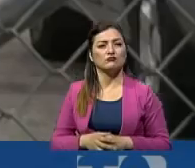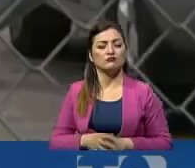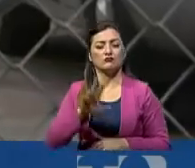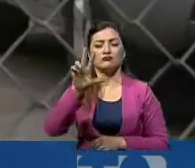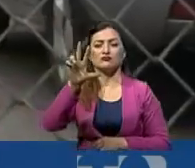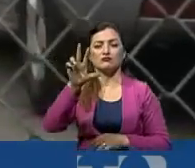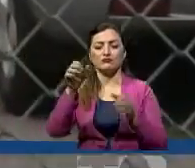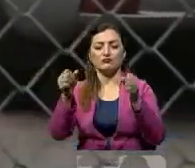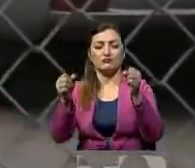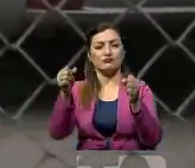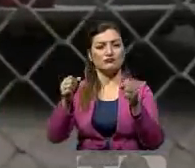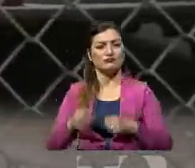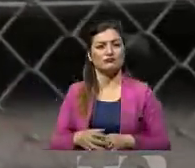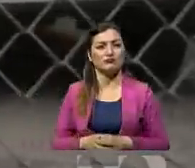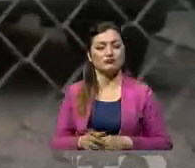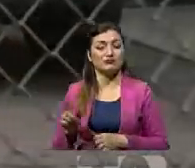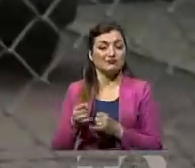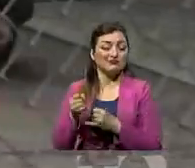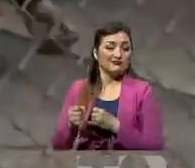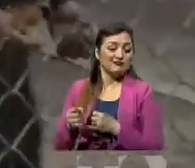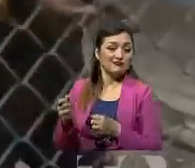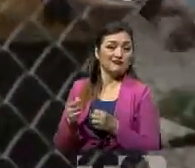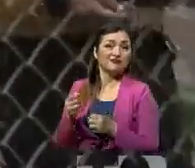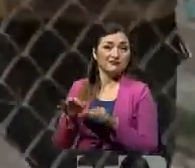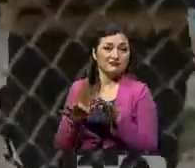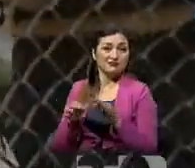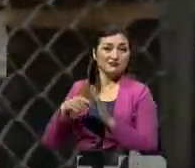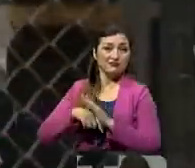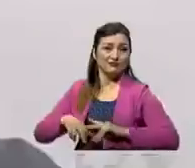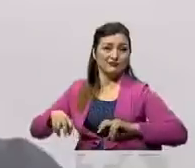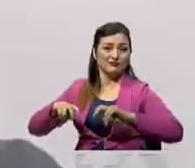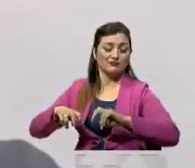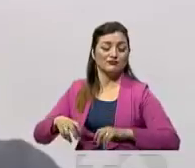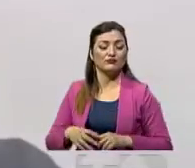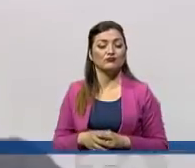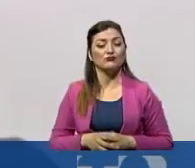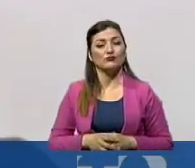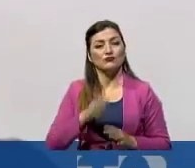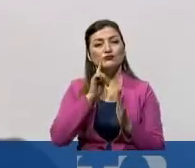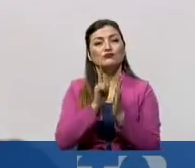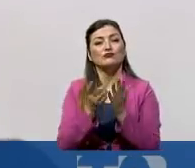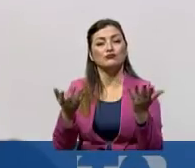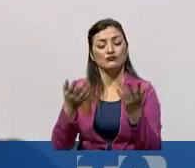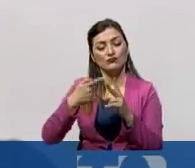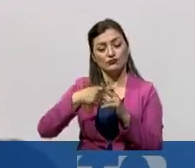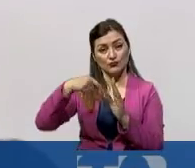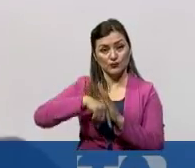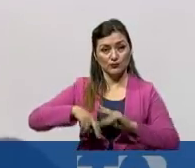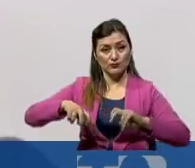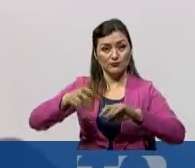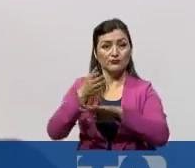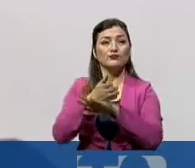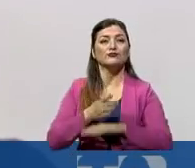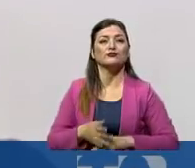3 casos. Respecto a este último caso, explicó cómo avanza la investigación. Estas denuncias se encuentran en etapa de indagación